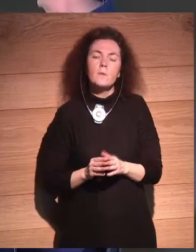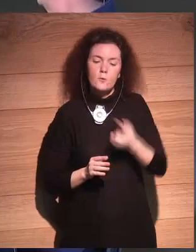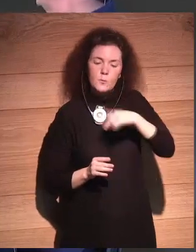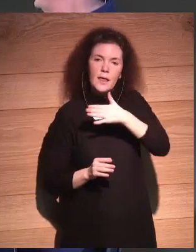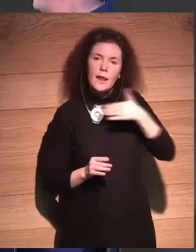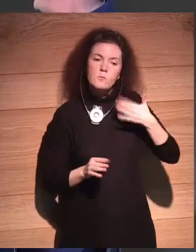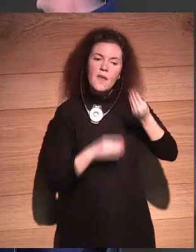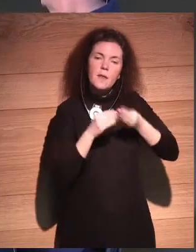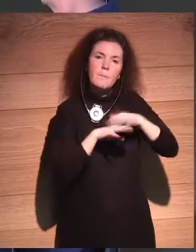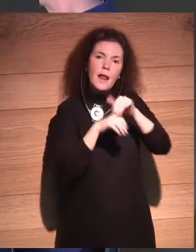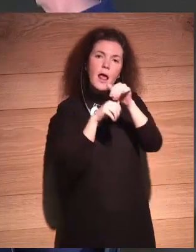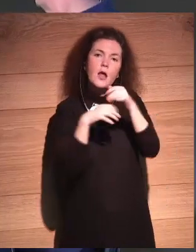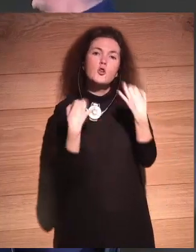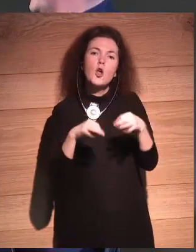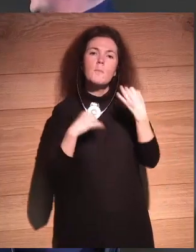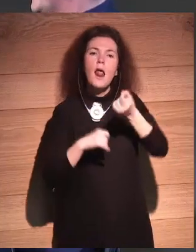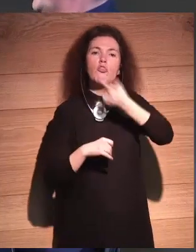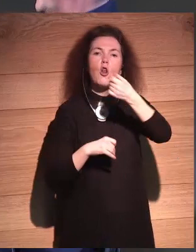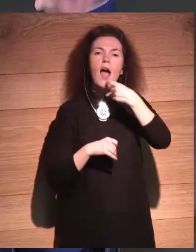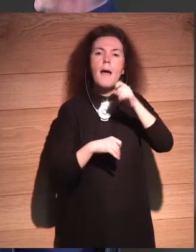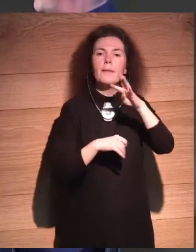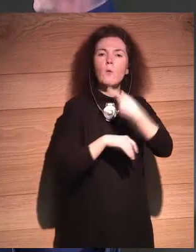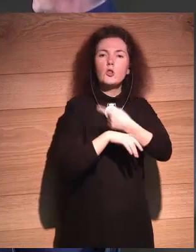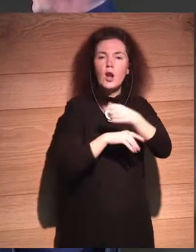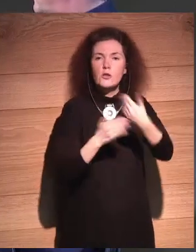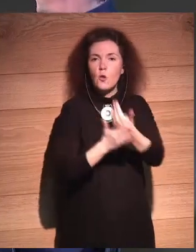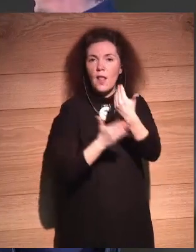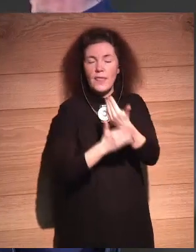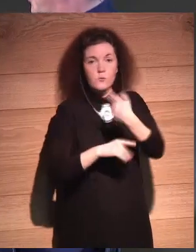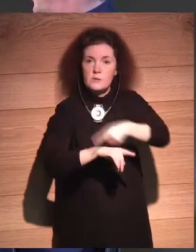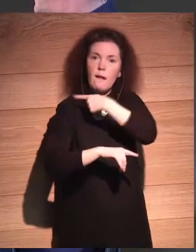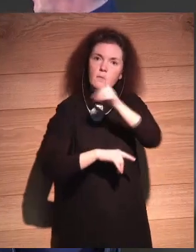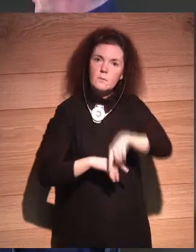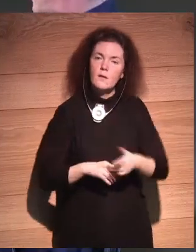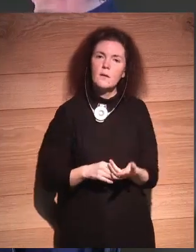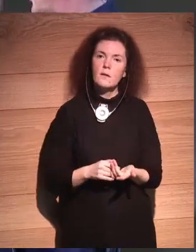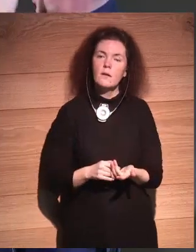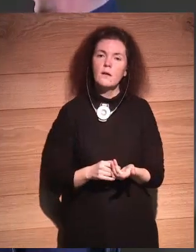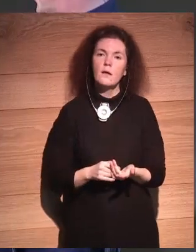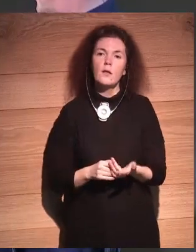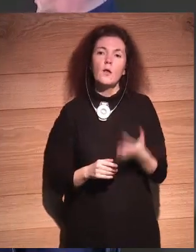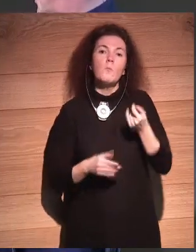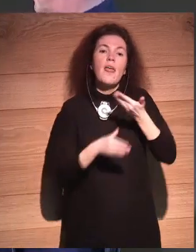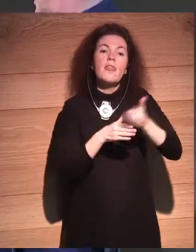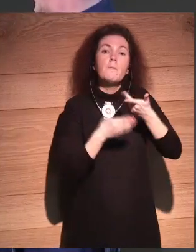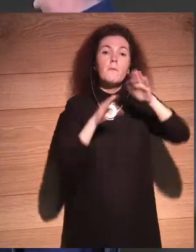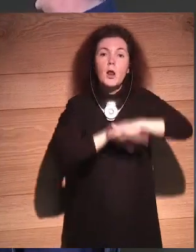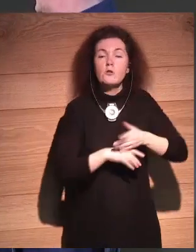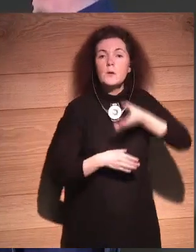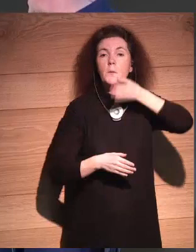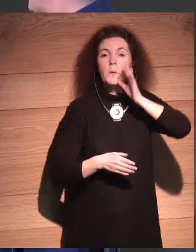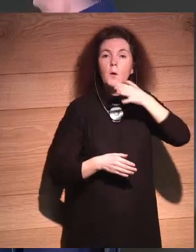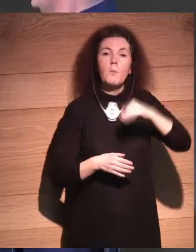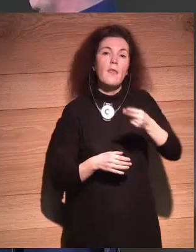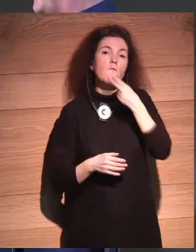queremos hacerlo para que lo normal sea estar drogado con marihuana 24 horas al día. Esto es un extremo también. Así que podemos tomarnos una cerveza por la